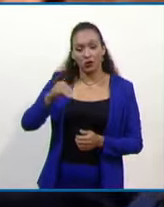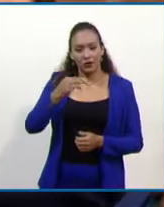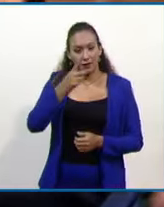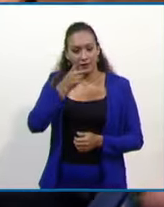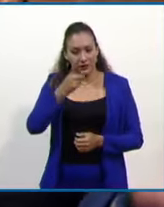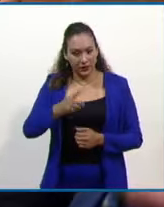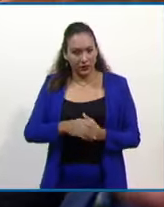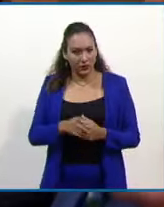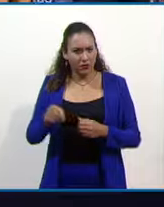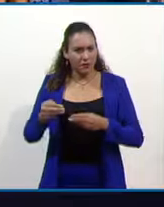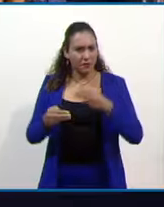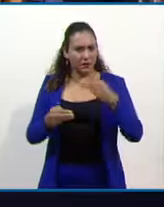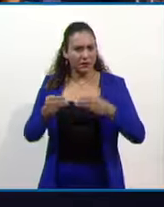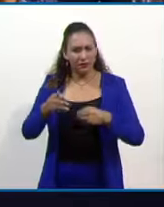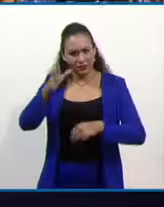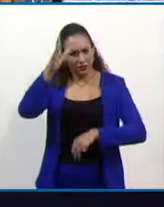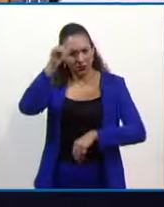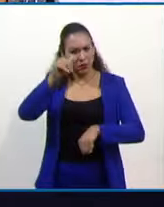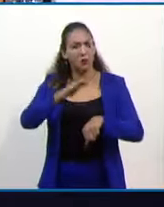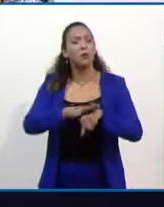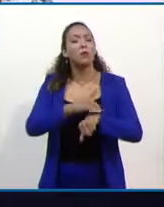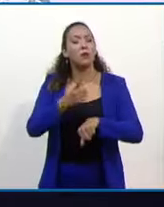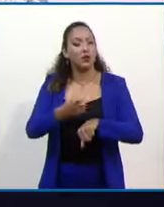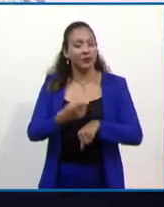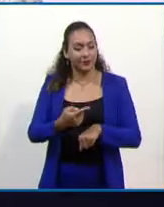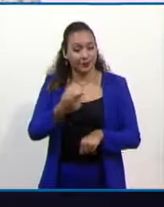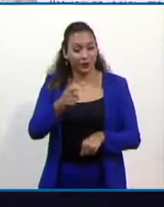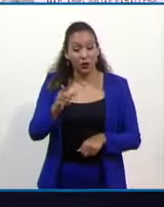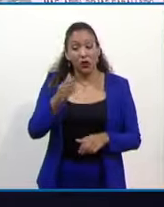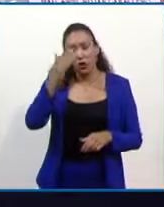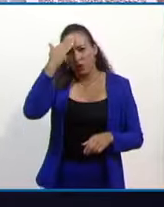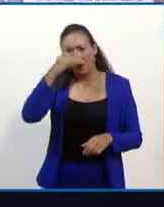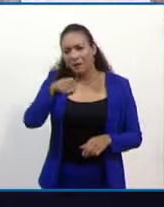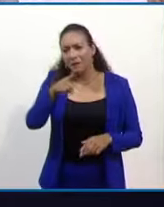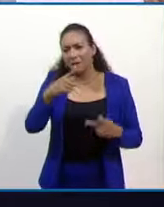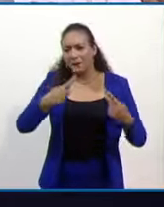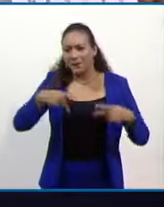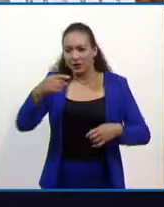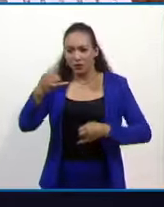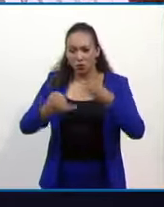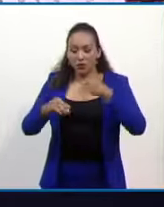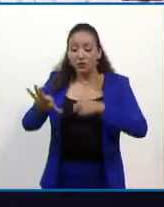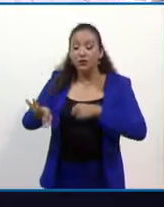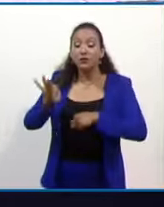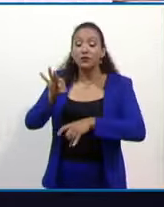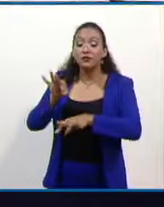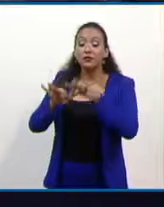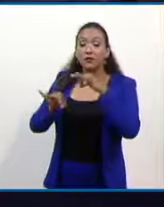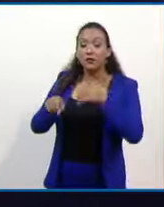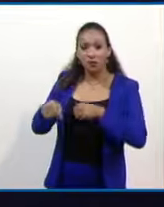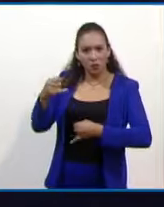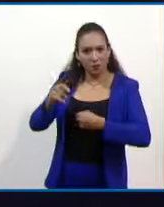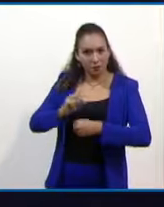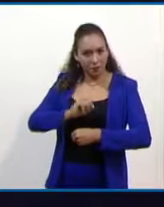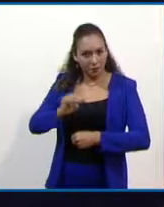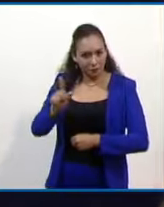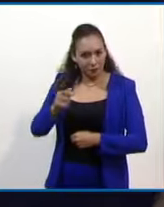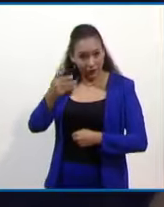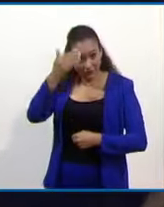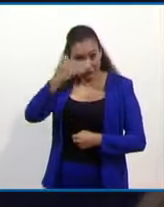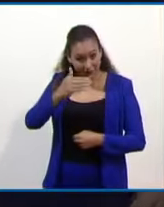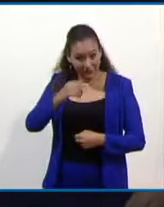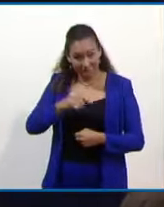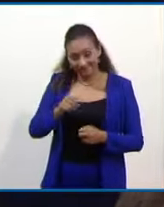no garantiza que se vaya a seleccionar a las personas más idóneas y mucho menos resolverá los problemas que aparentemente pretende